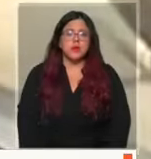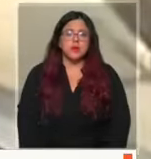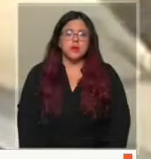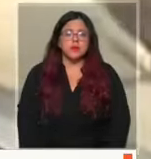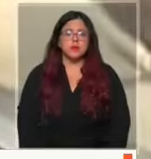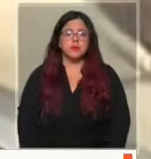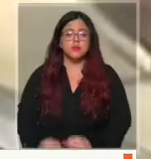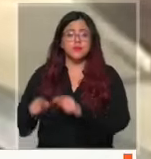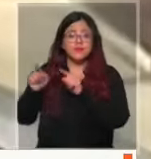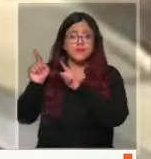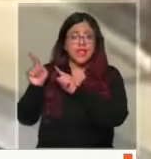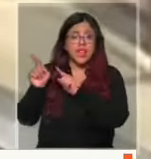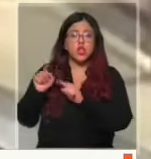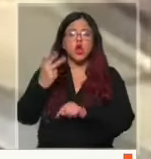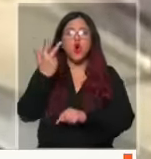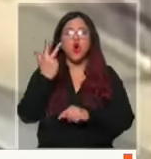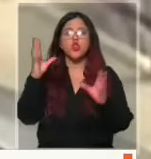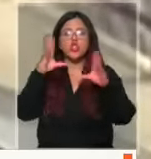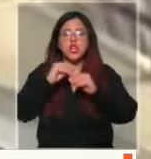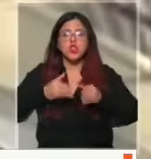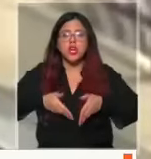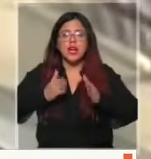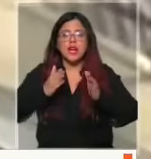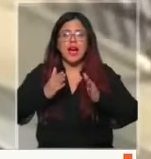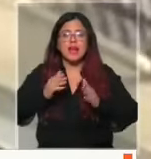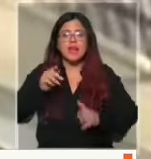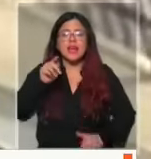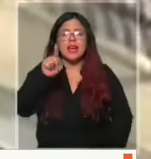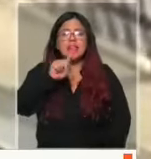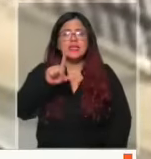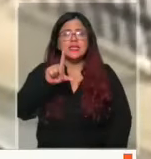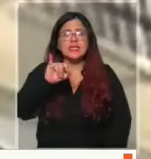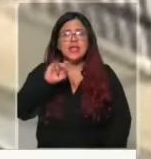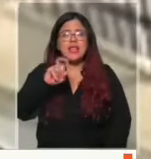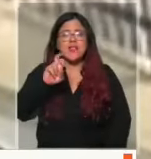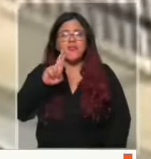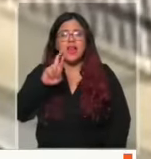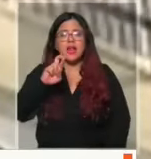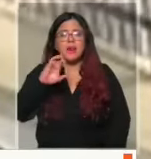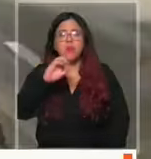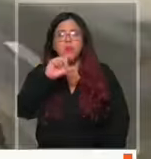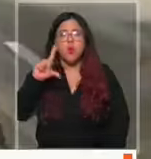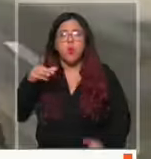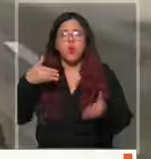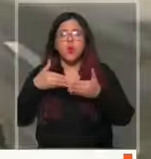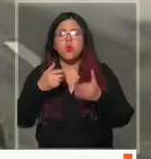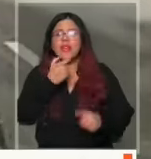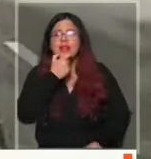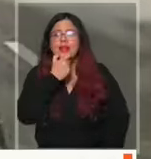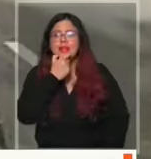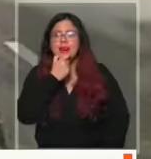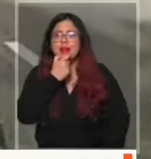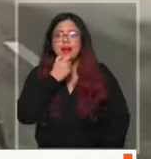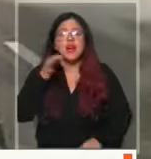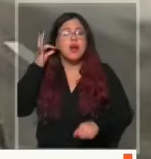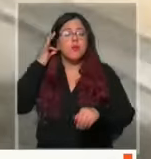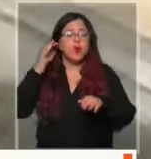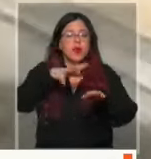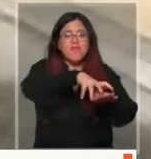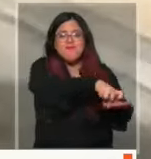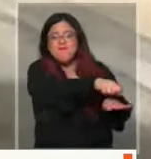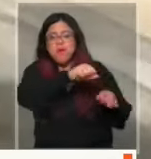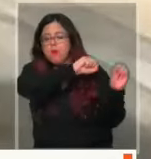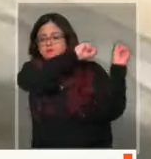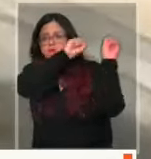Esto fue casi a las 8 de la noche en calles Liverpool con Inglaterra, en la Florida. La mujer fue sacada violentamente y tirada al